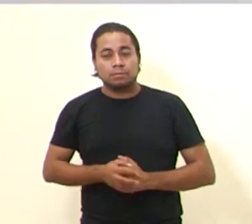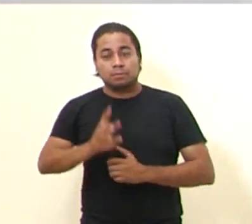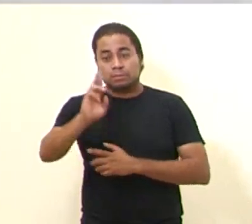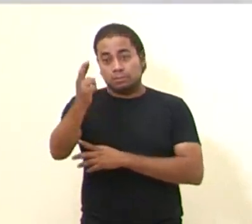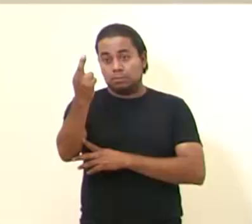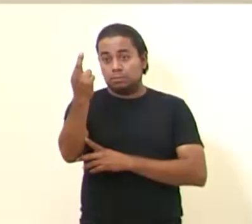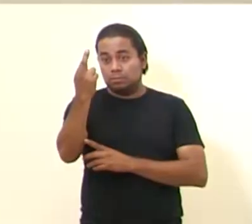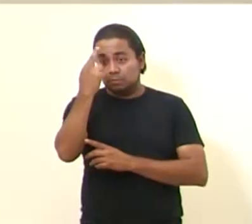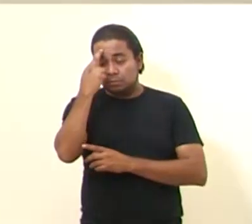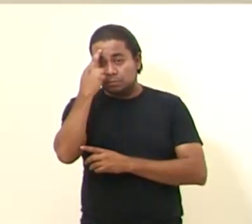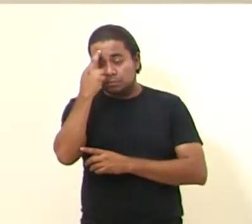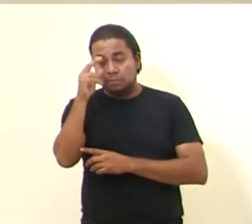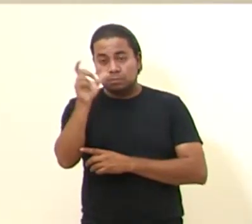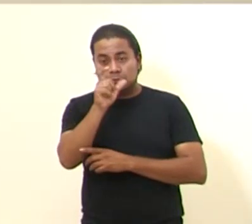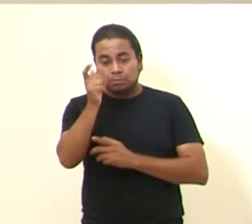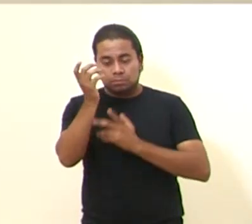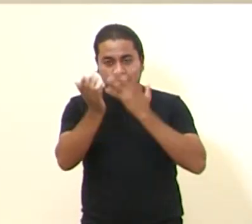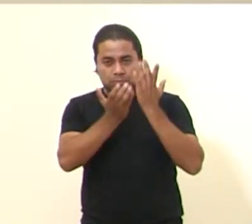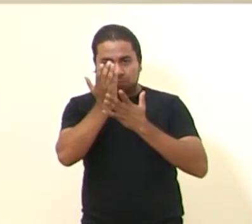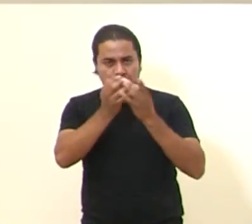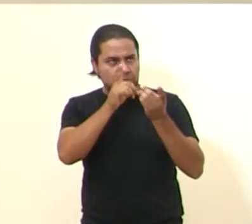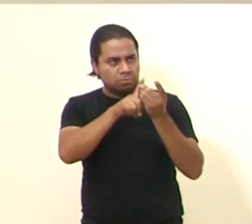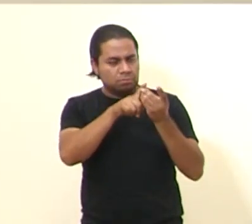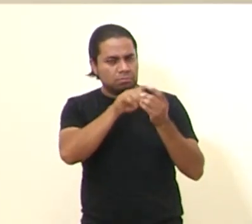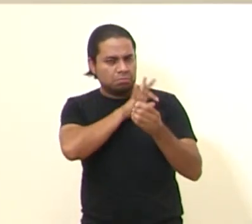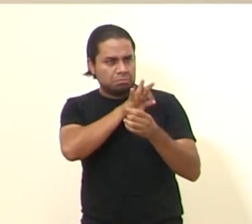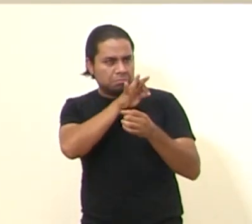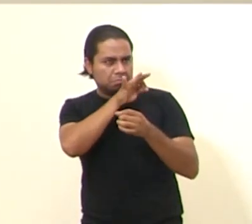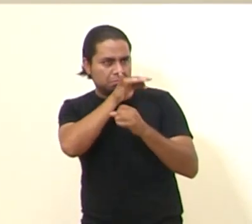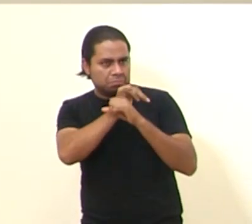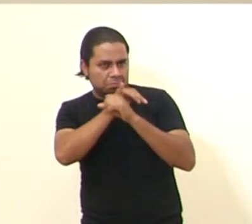¿Recuerdan cuando estudiamos las fuentes de consulta?